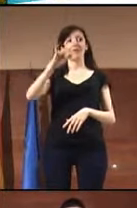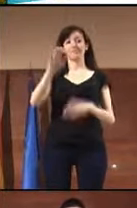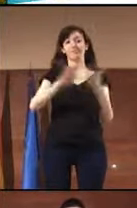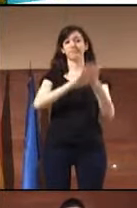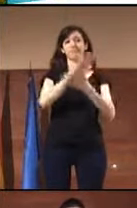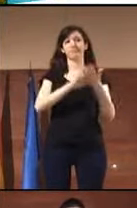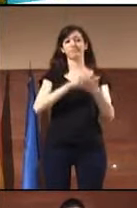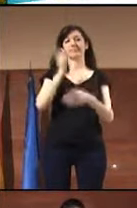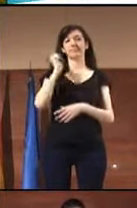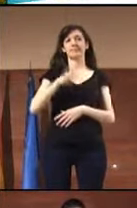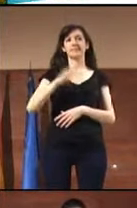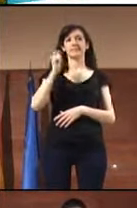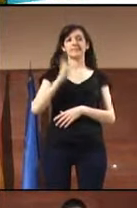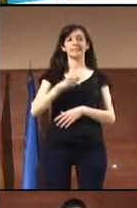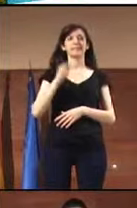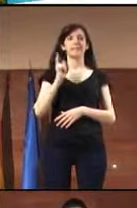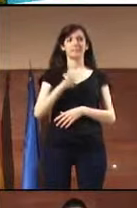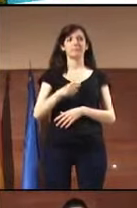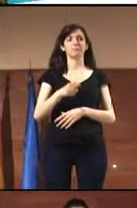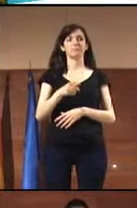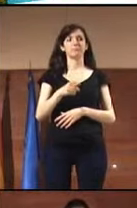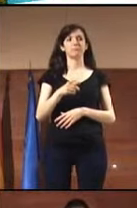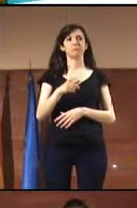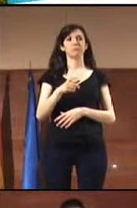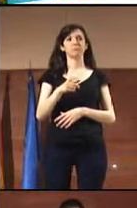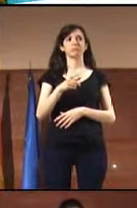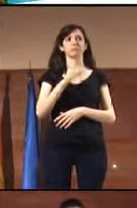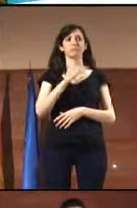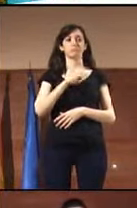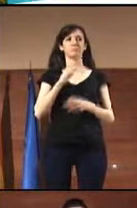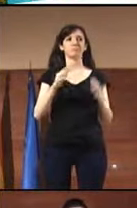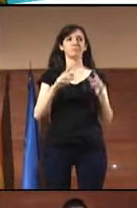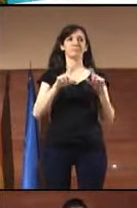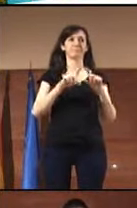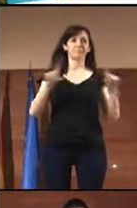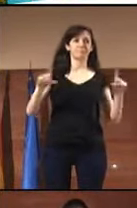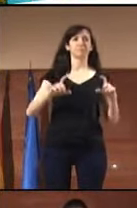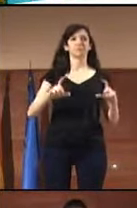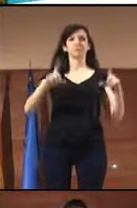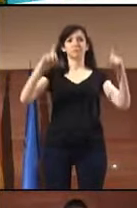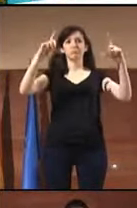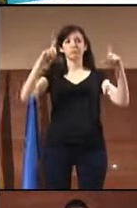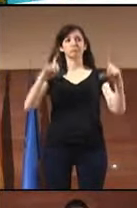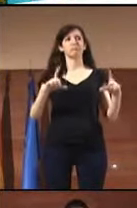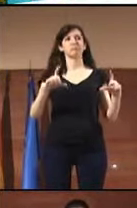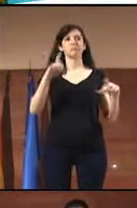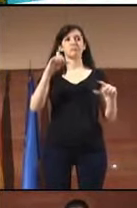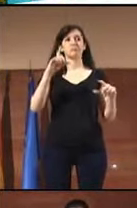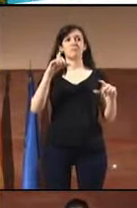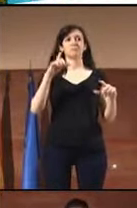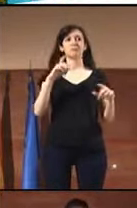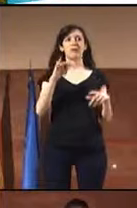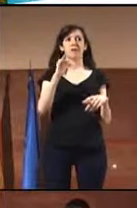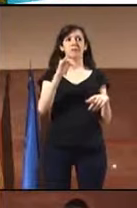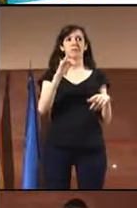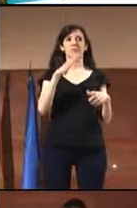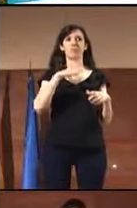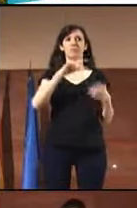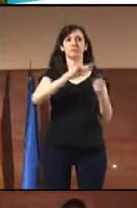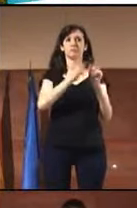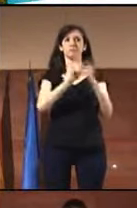tenemos mucha posibilidad de anchos, de altos. O sea, vamos a tener bastante juego para ajustarnos al